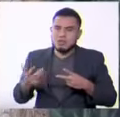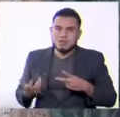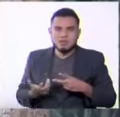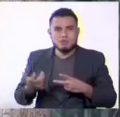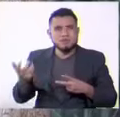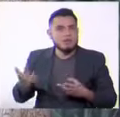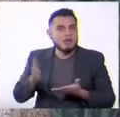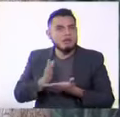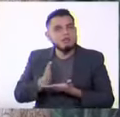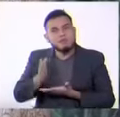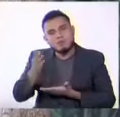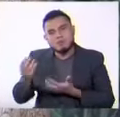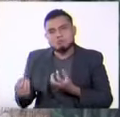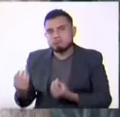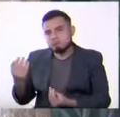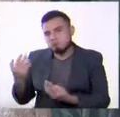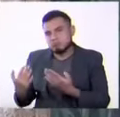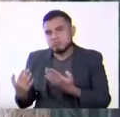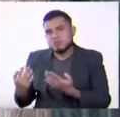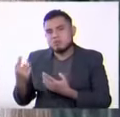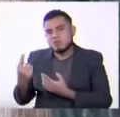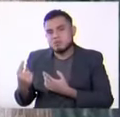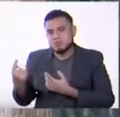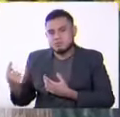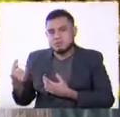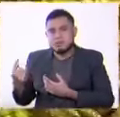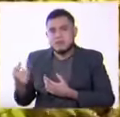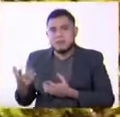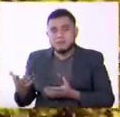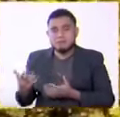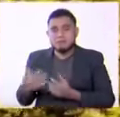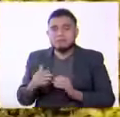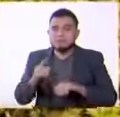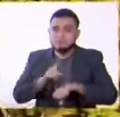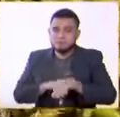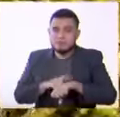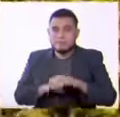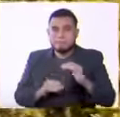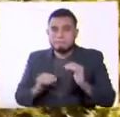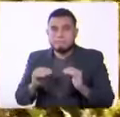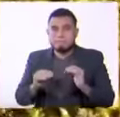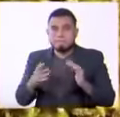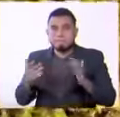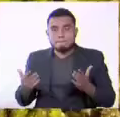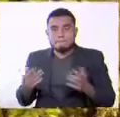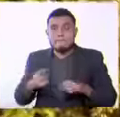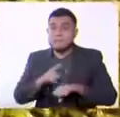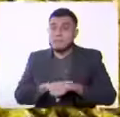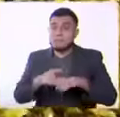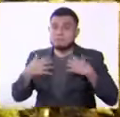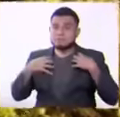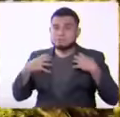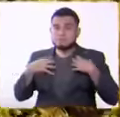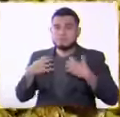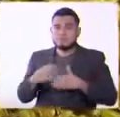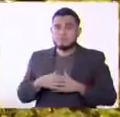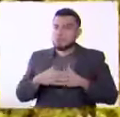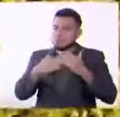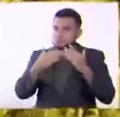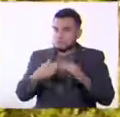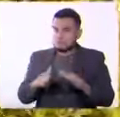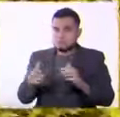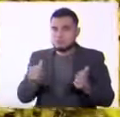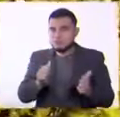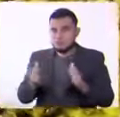organismos con reproducción sexual, la sincronía de estos 2 eventos en el ciclo de vida varía dependiendo de